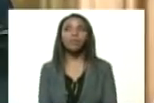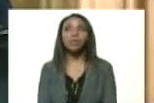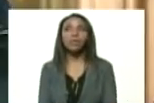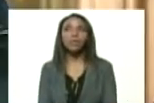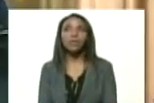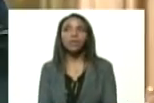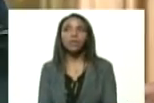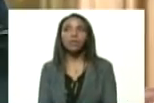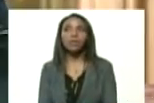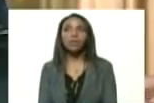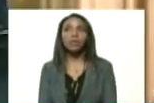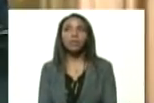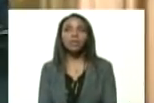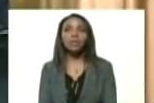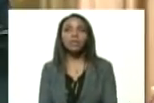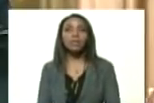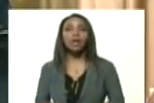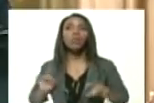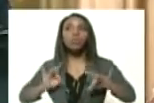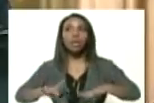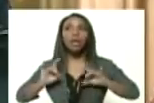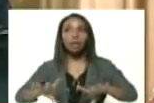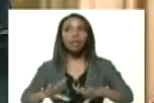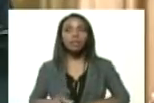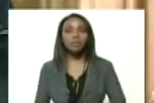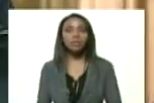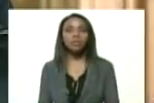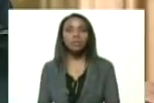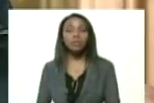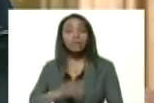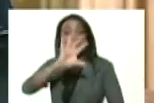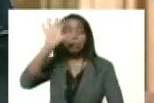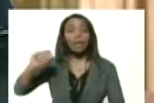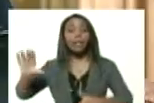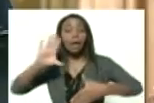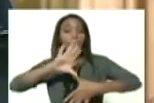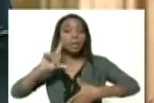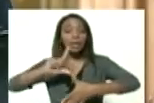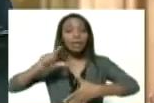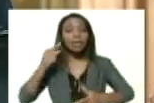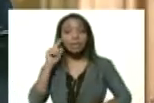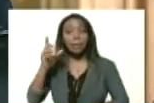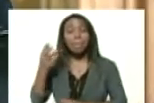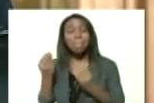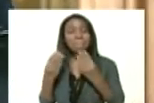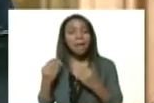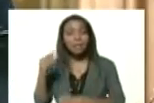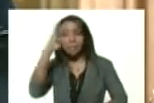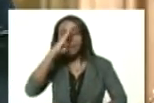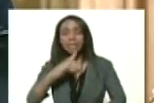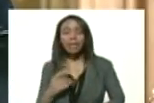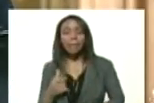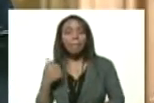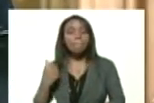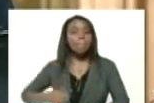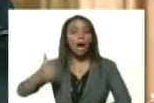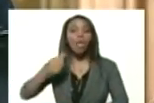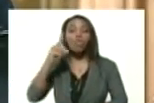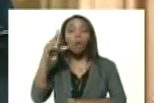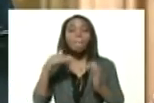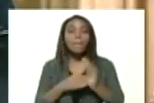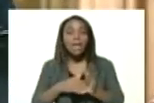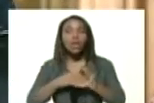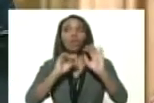noruega australia y el país de américa latina con más casos y brasil- dos mil